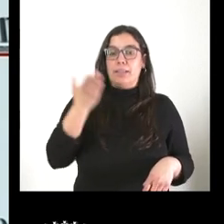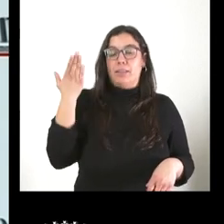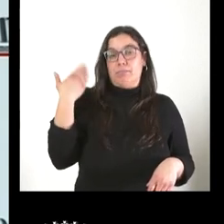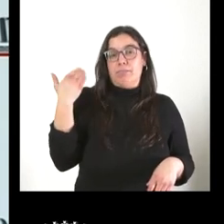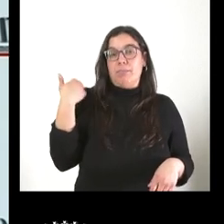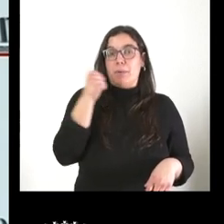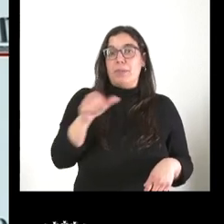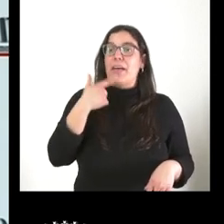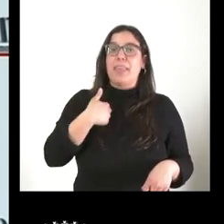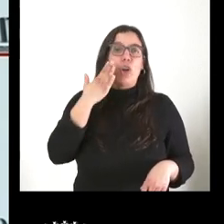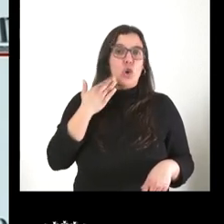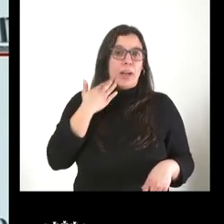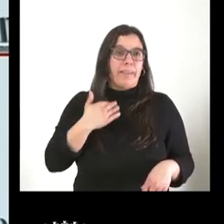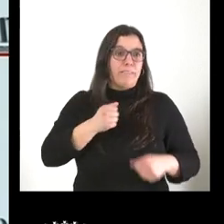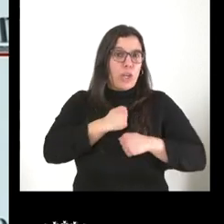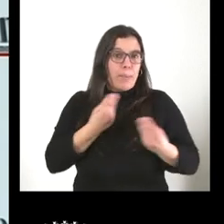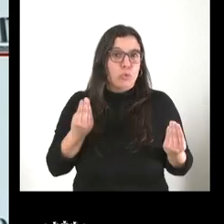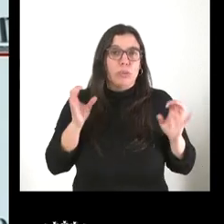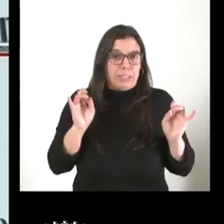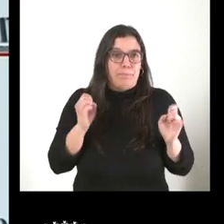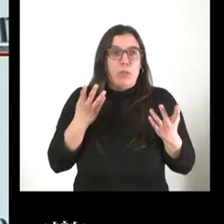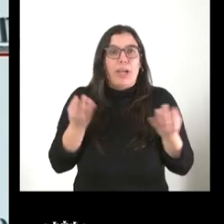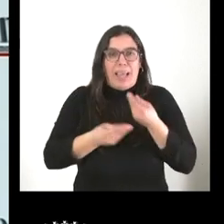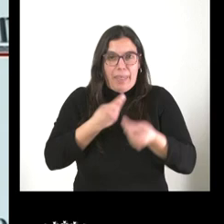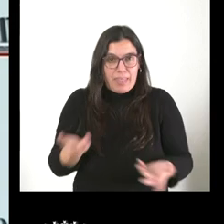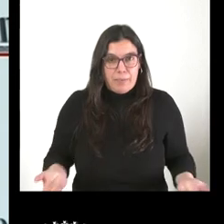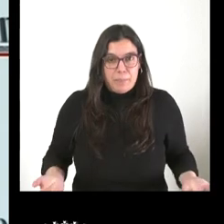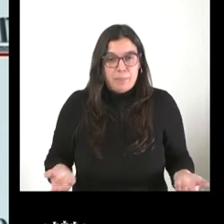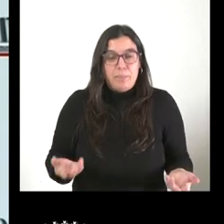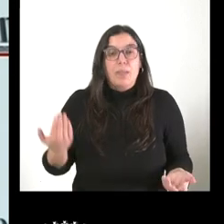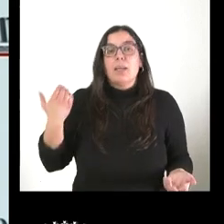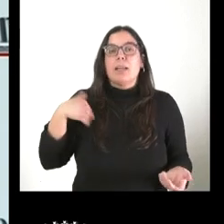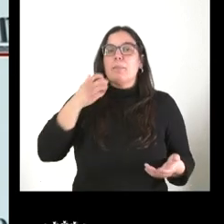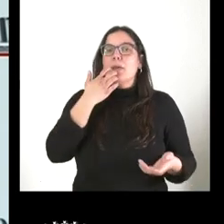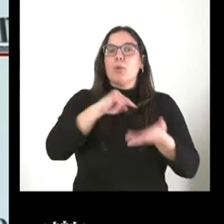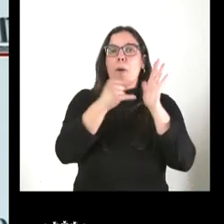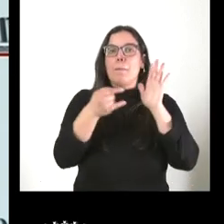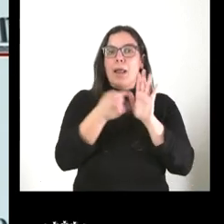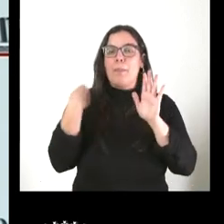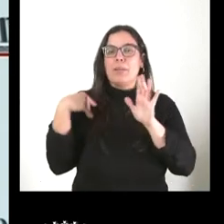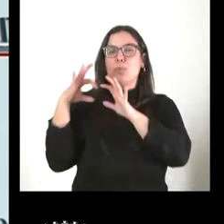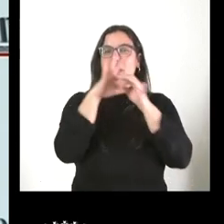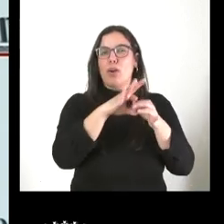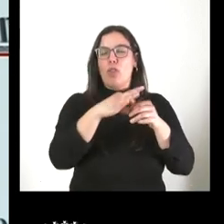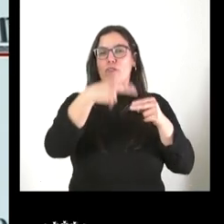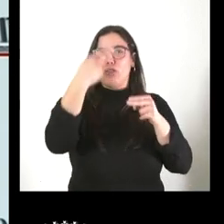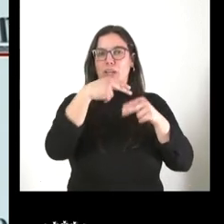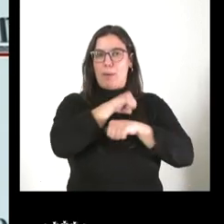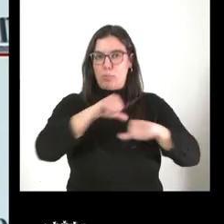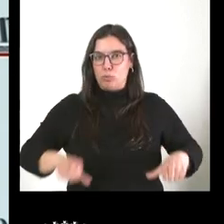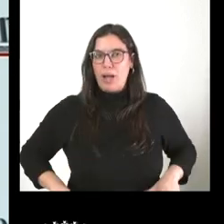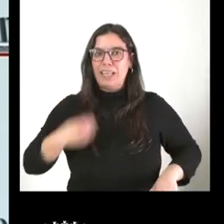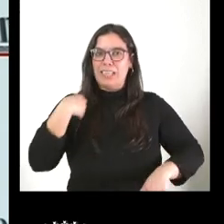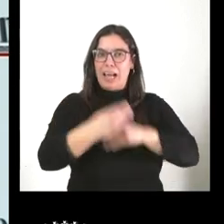semana anterior y no sé por ejemplo si si ya han hecho algo del plan de la raya este de los 40 millones que prometió mañueco